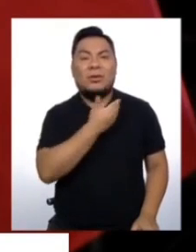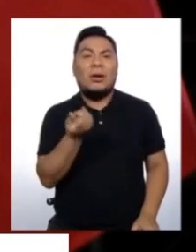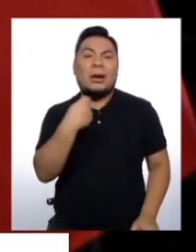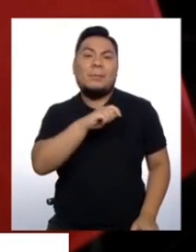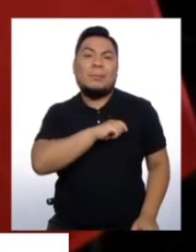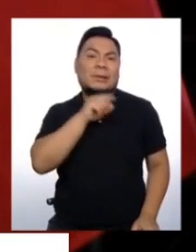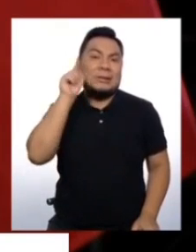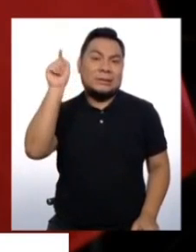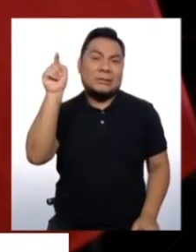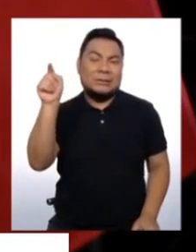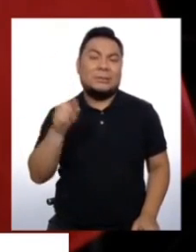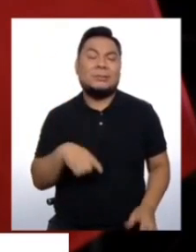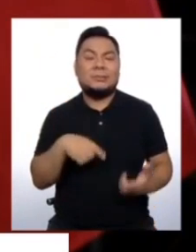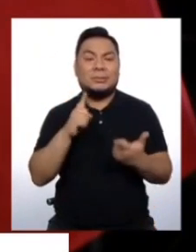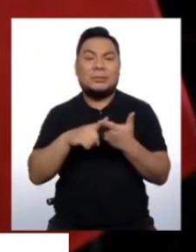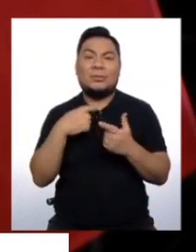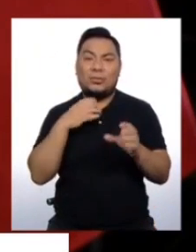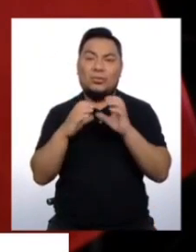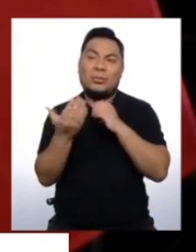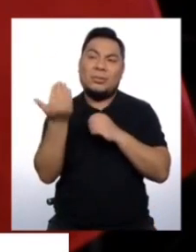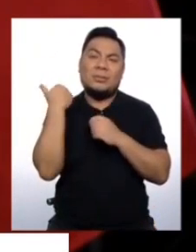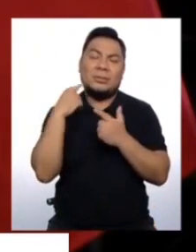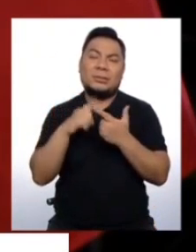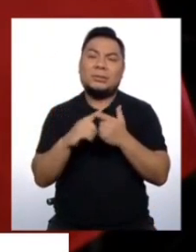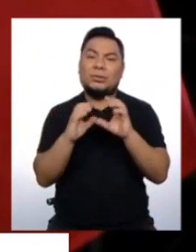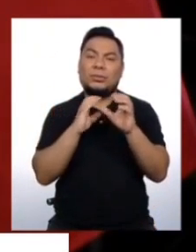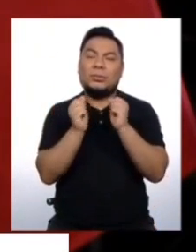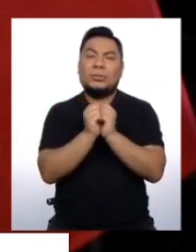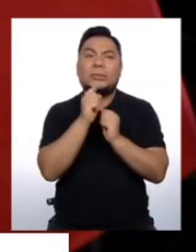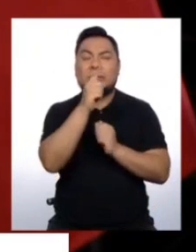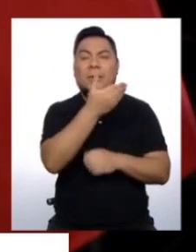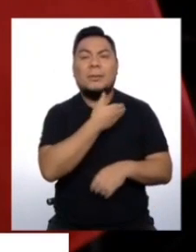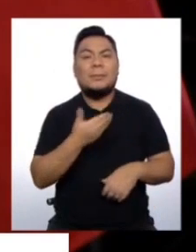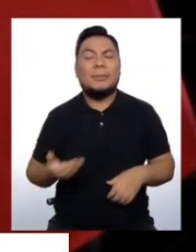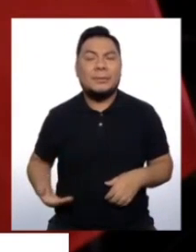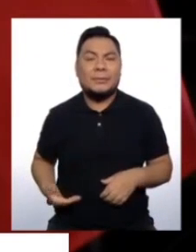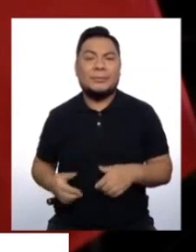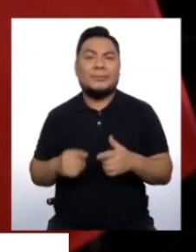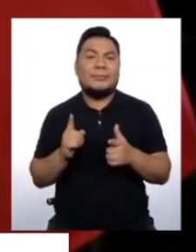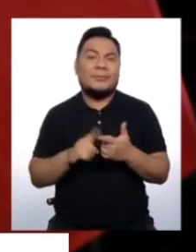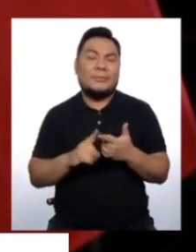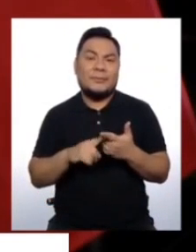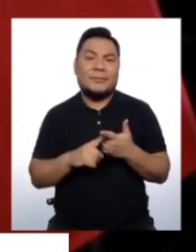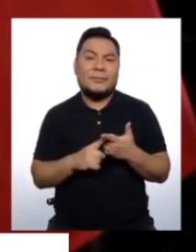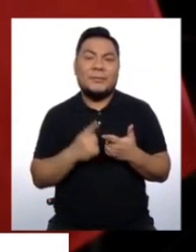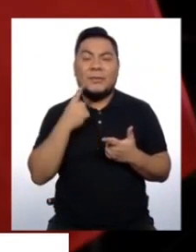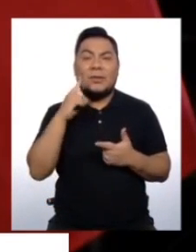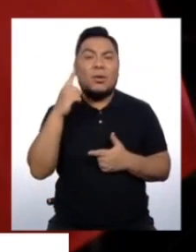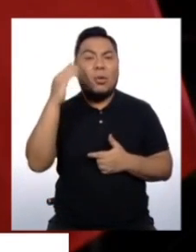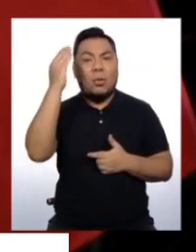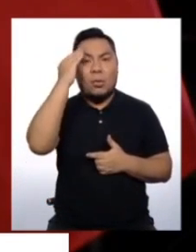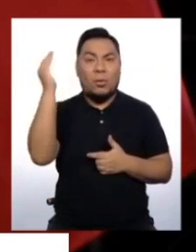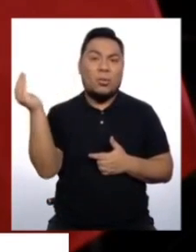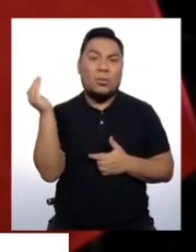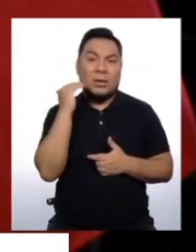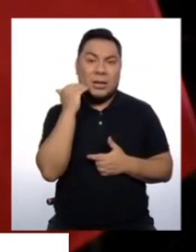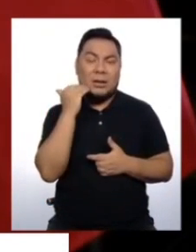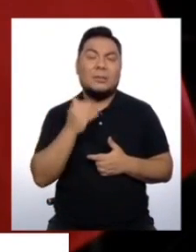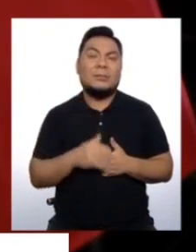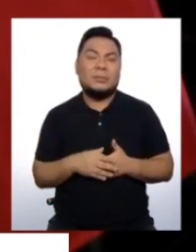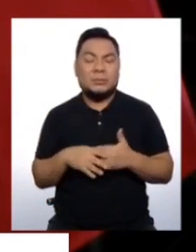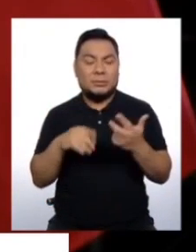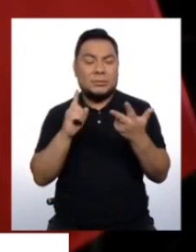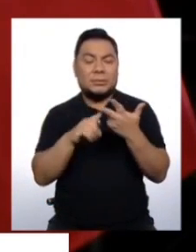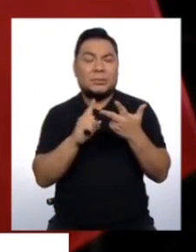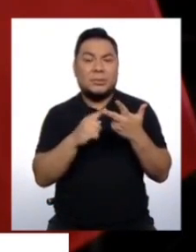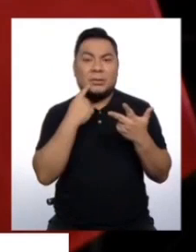España, luego tuvimos una conversación con el presidente de Corea del Sur, luego